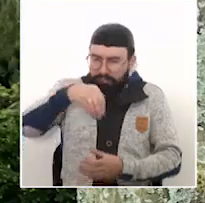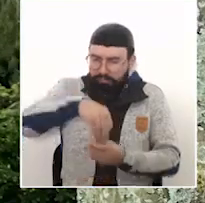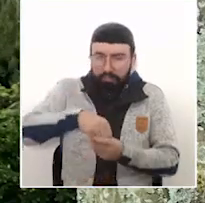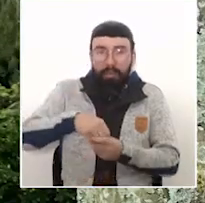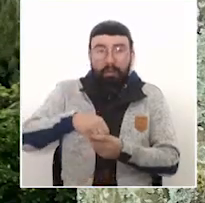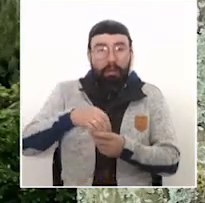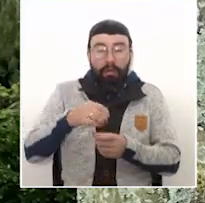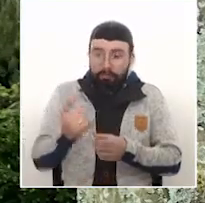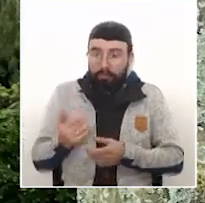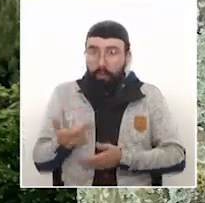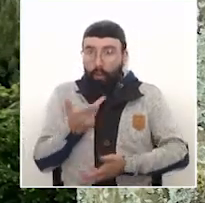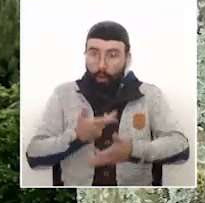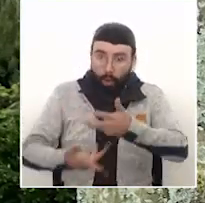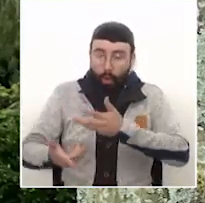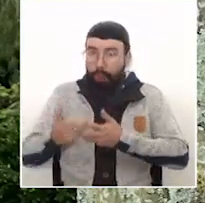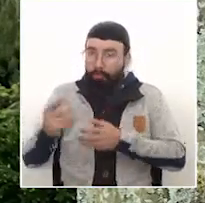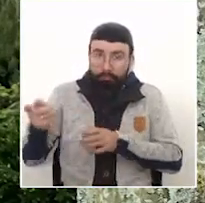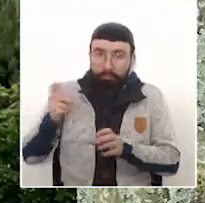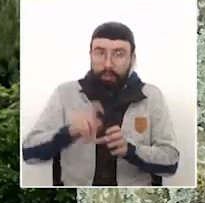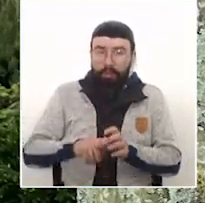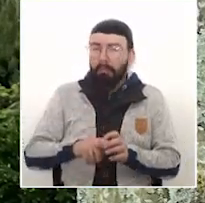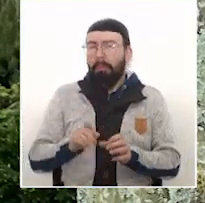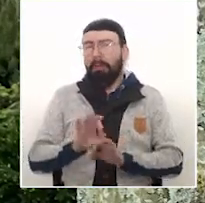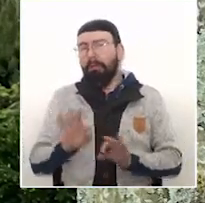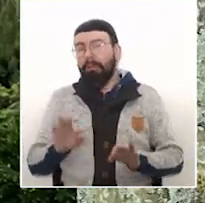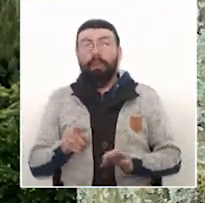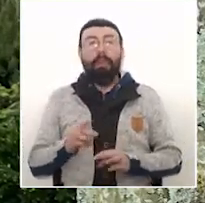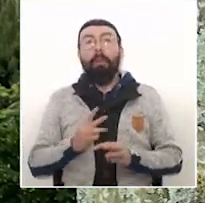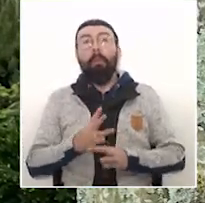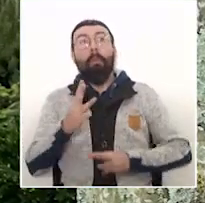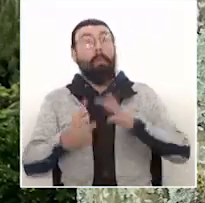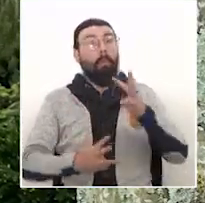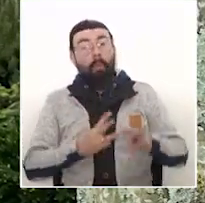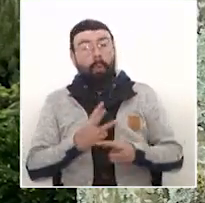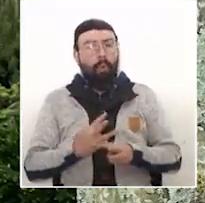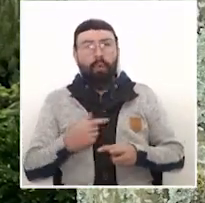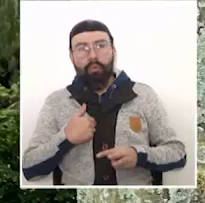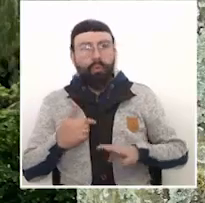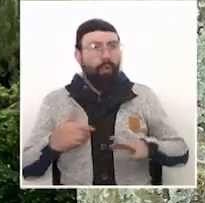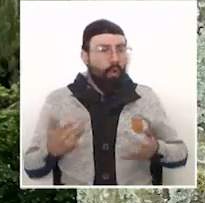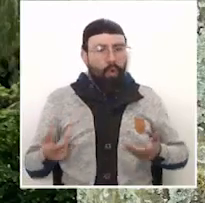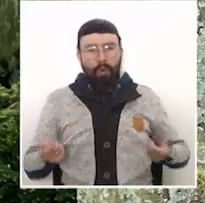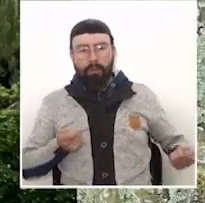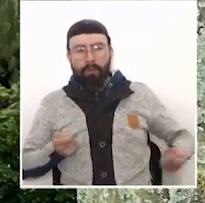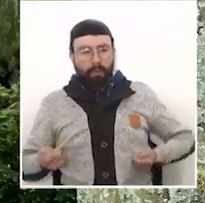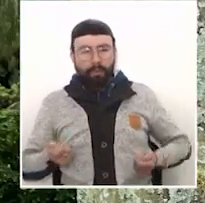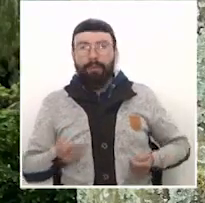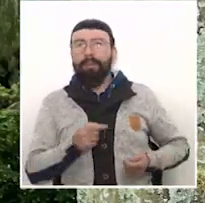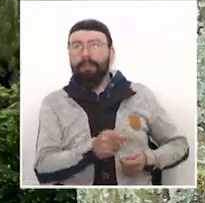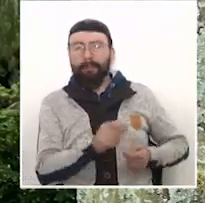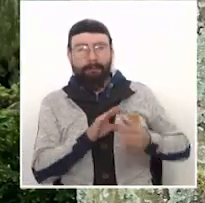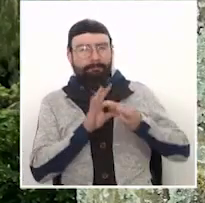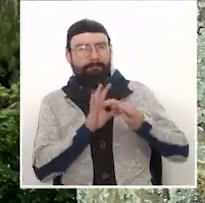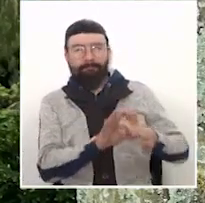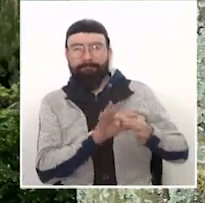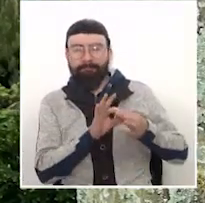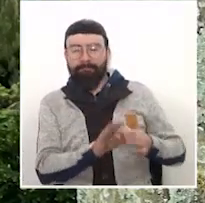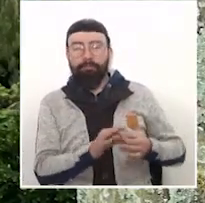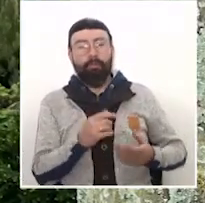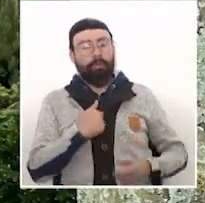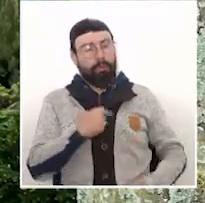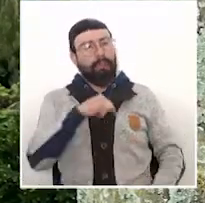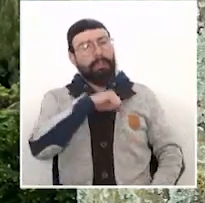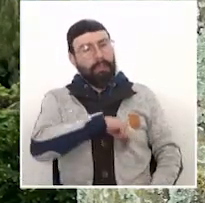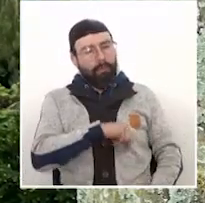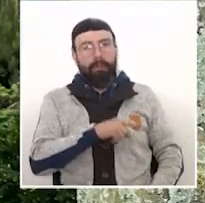el comportamiento. Ese mundo y la manera en la que lo gestionamos incide también en nuestra salud